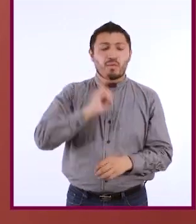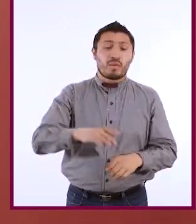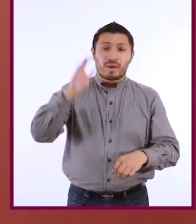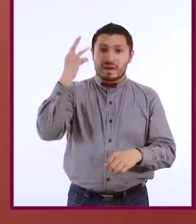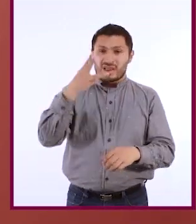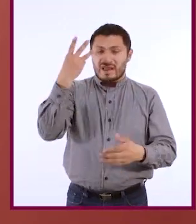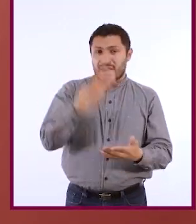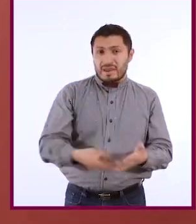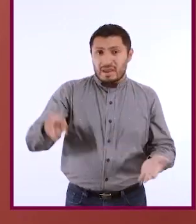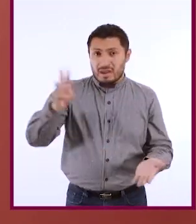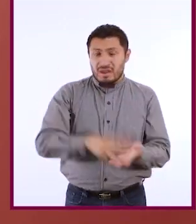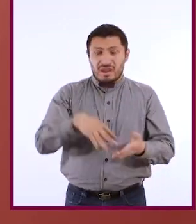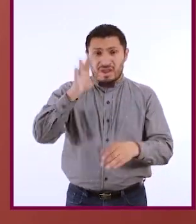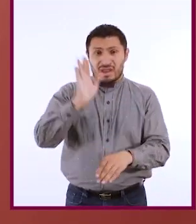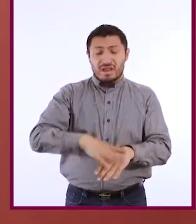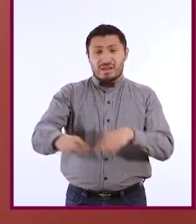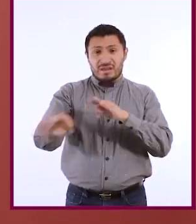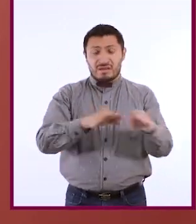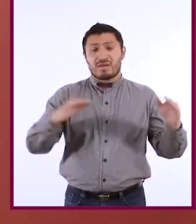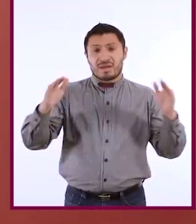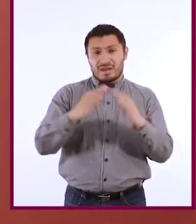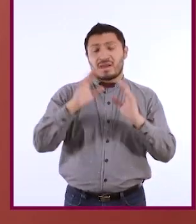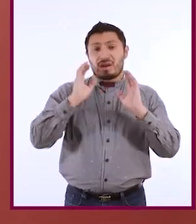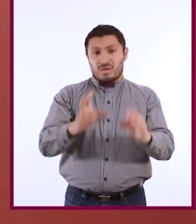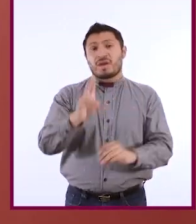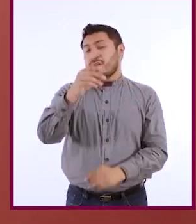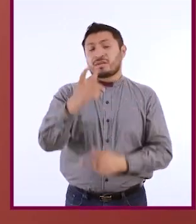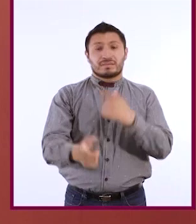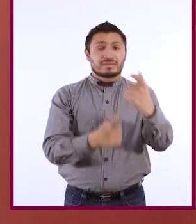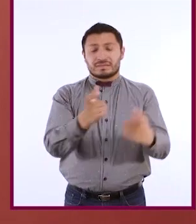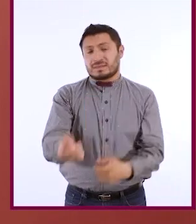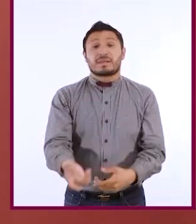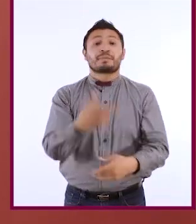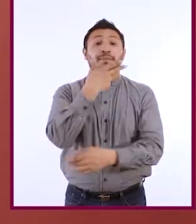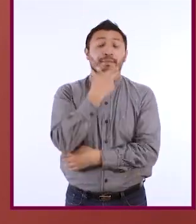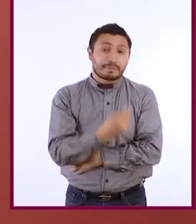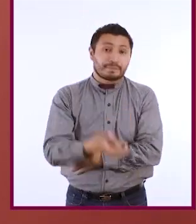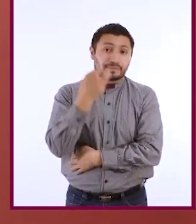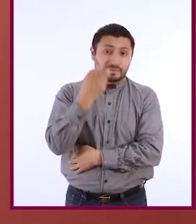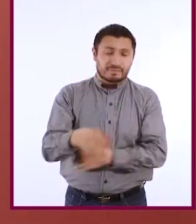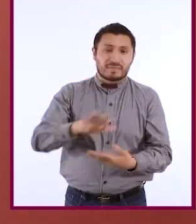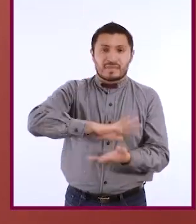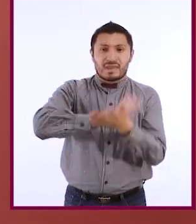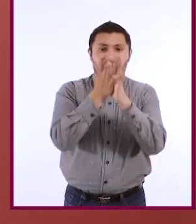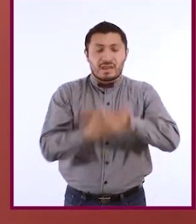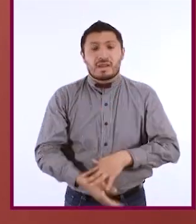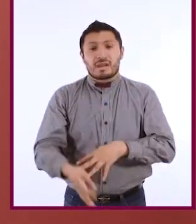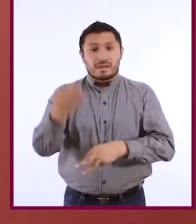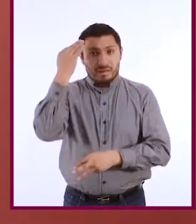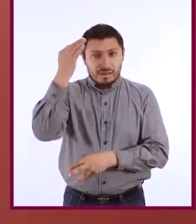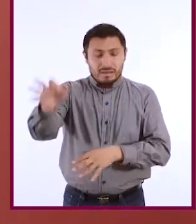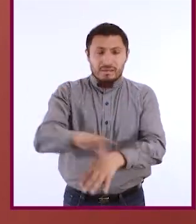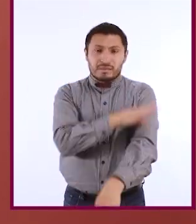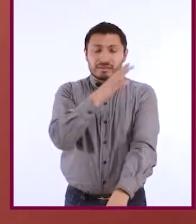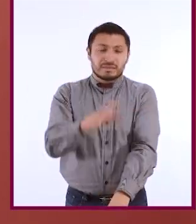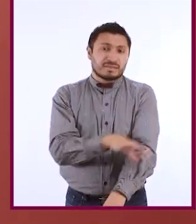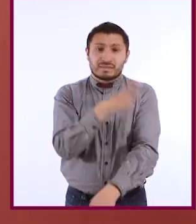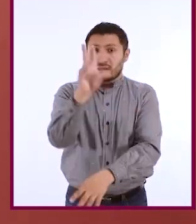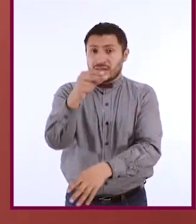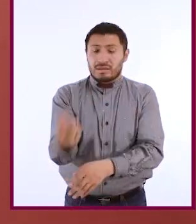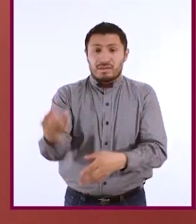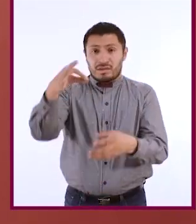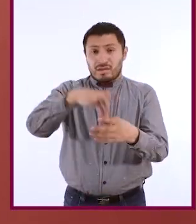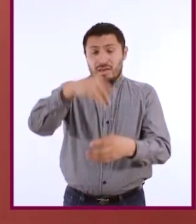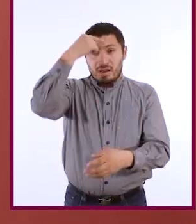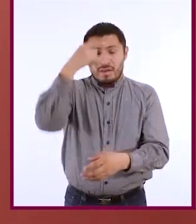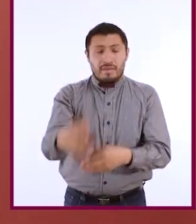3 veces más del trabajo doméstico y del cuidado no remunerado que los hombres. Esto se traduce en tiempo y energía que no invierten para